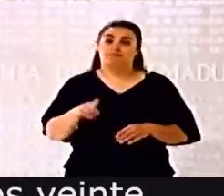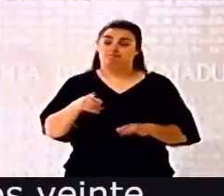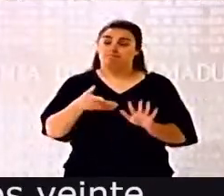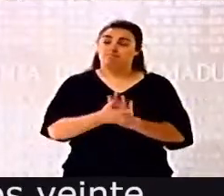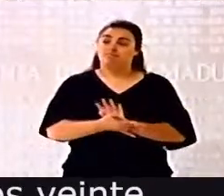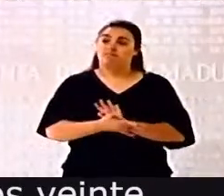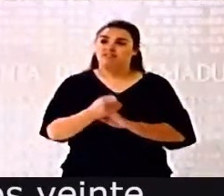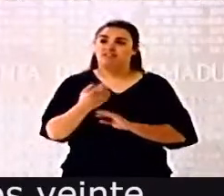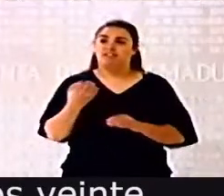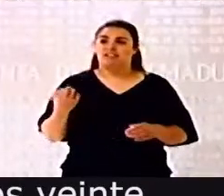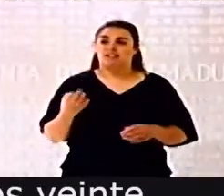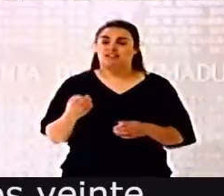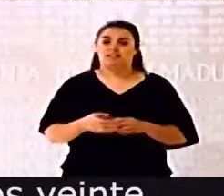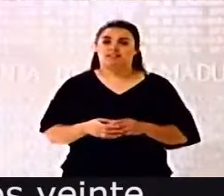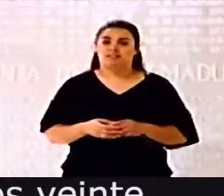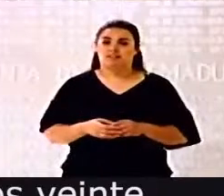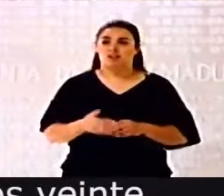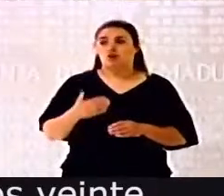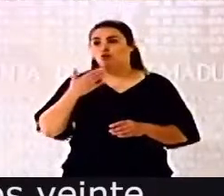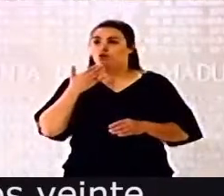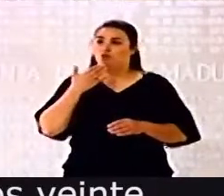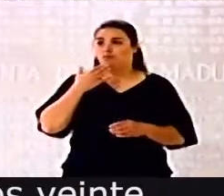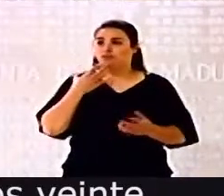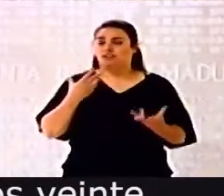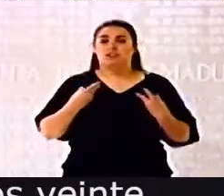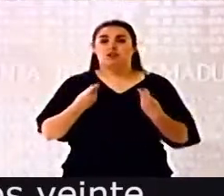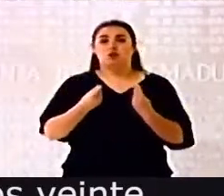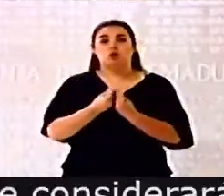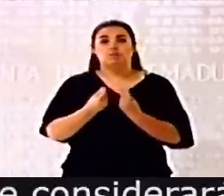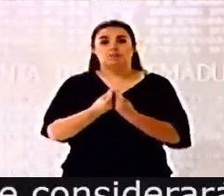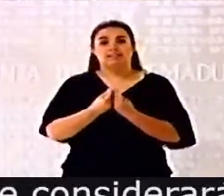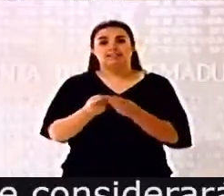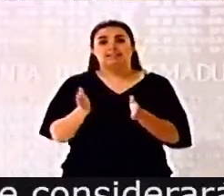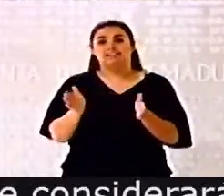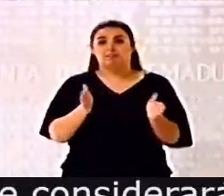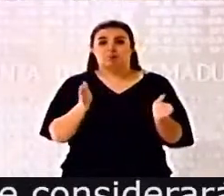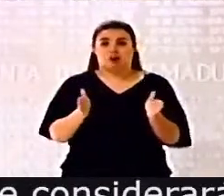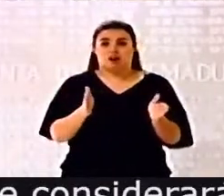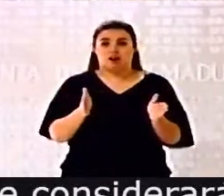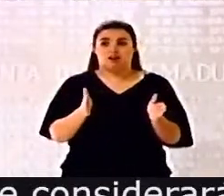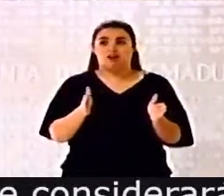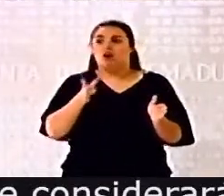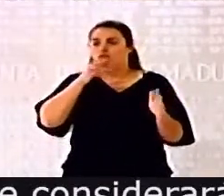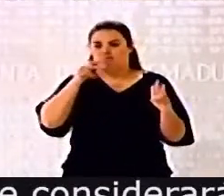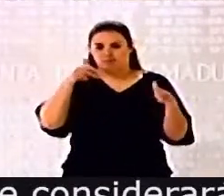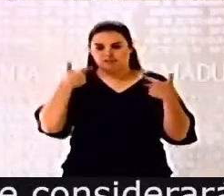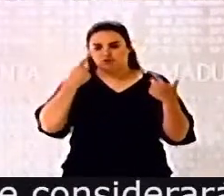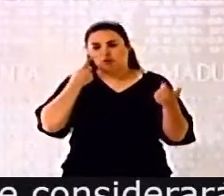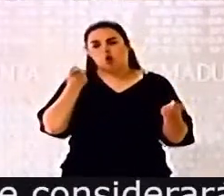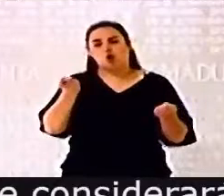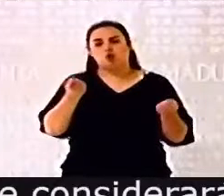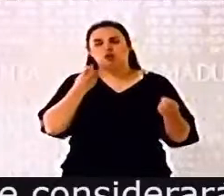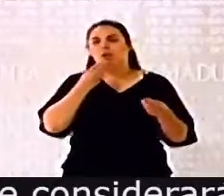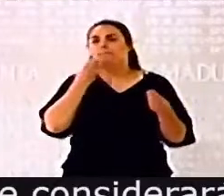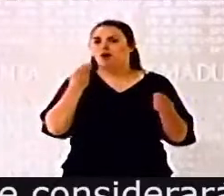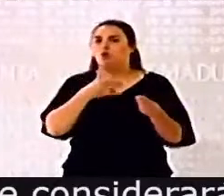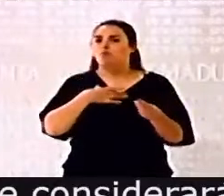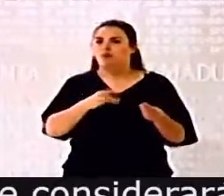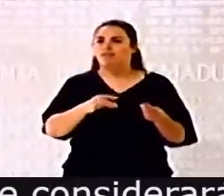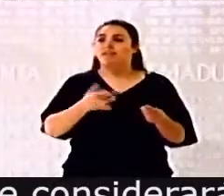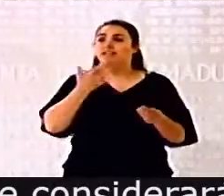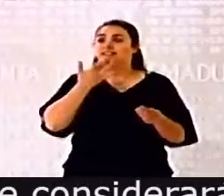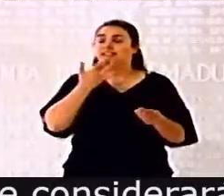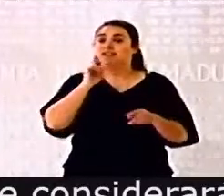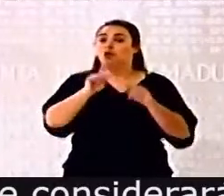considerarán una especie de convivientes temporales que nos permitirá controlar mucho mejor, si se produce